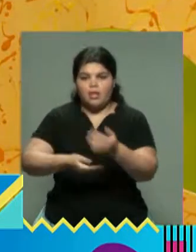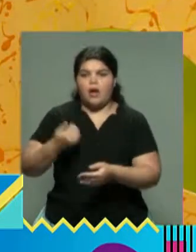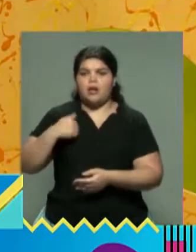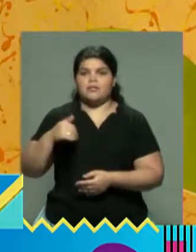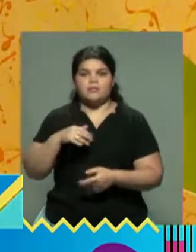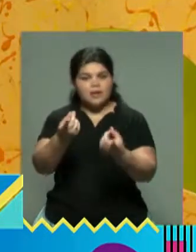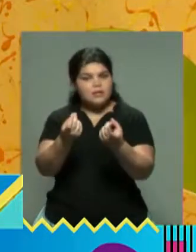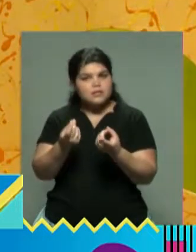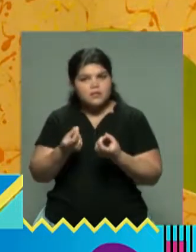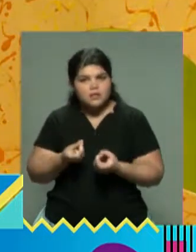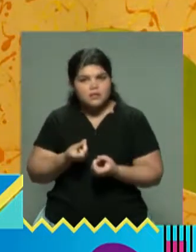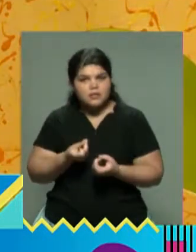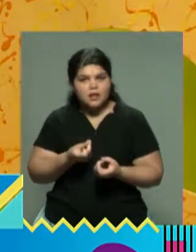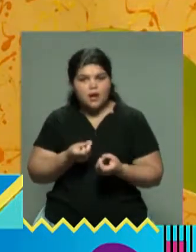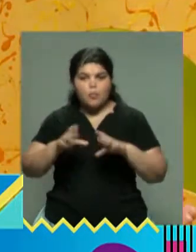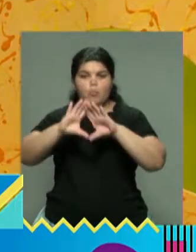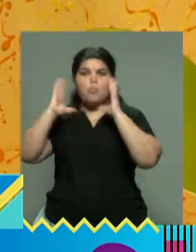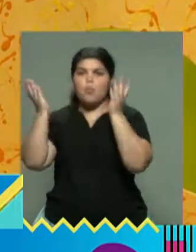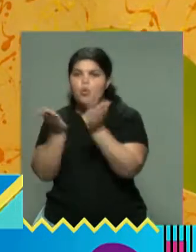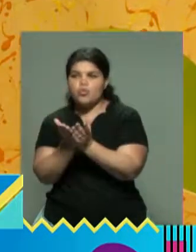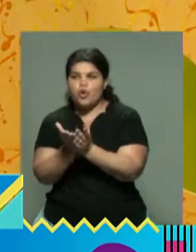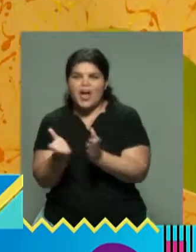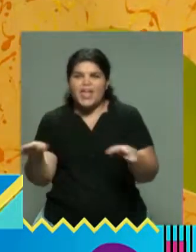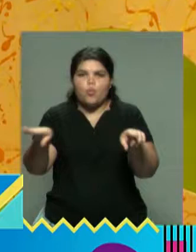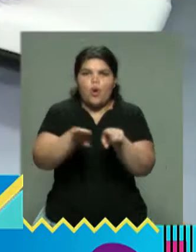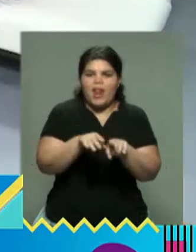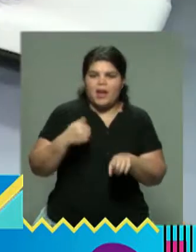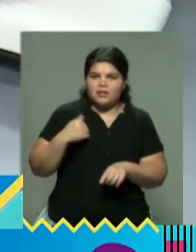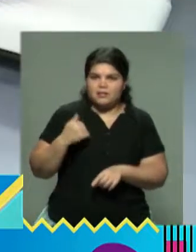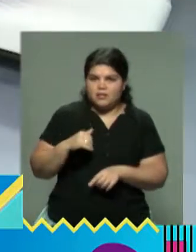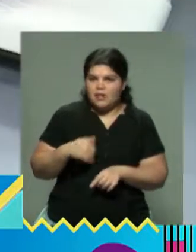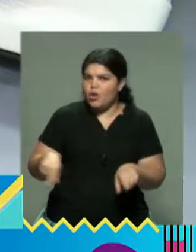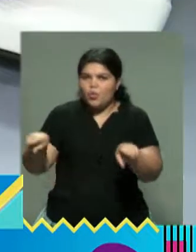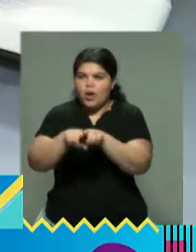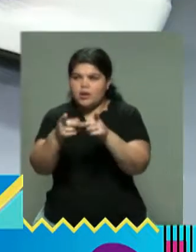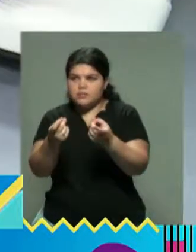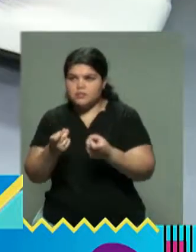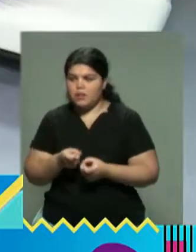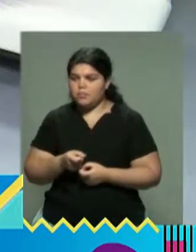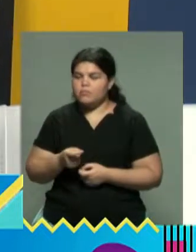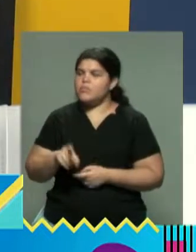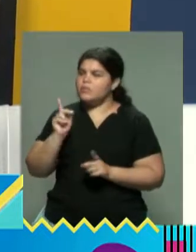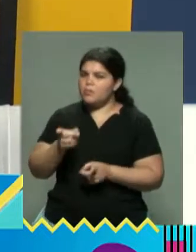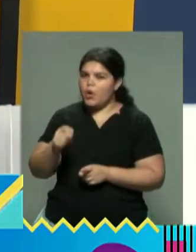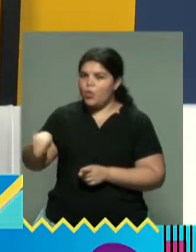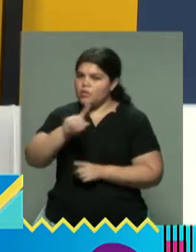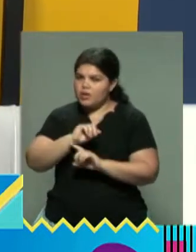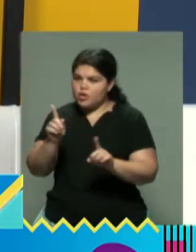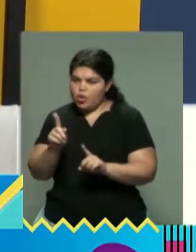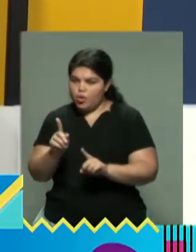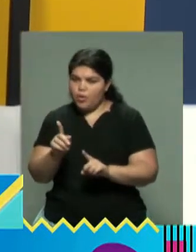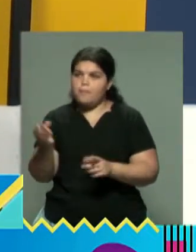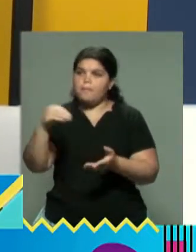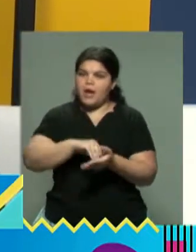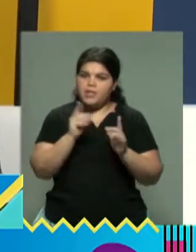dado cuenta que hay un abanico a donde las aseguradoras les interesa también eso. En un momento no existía esa cultura